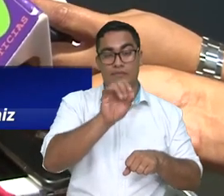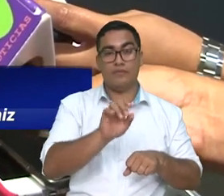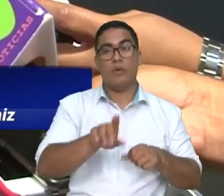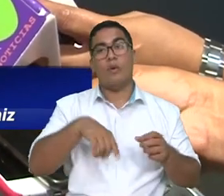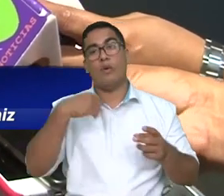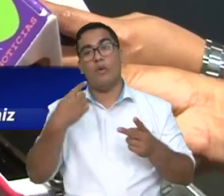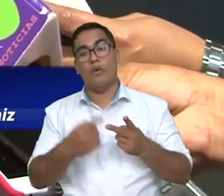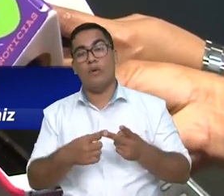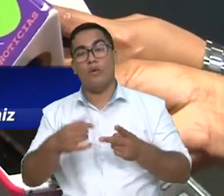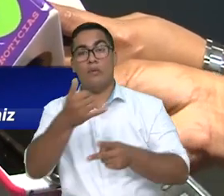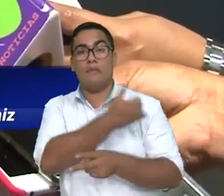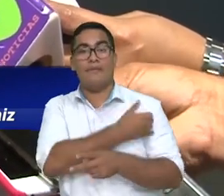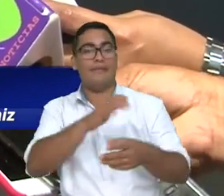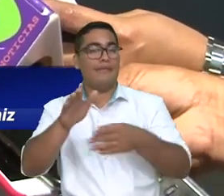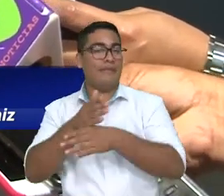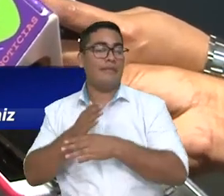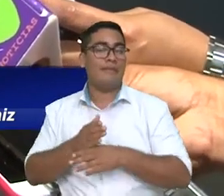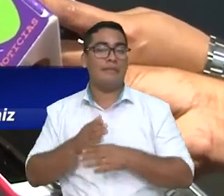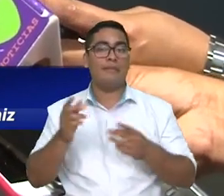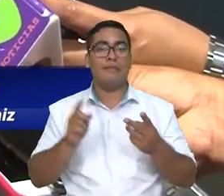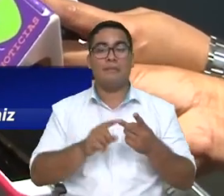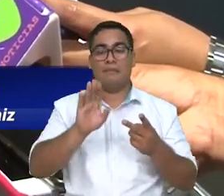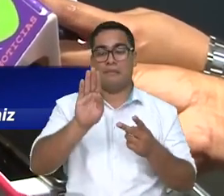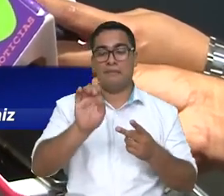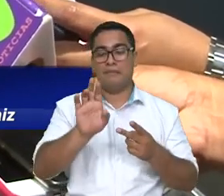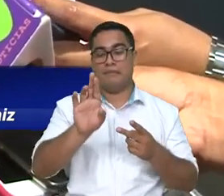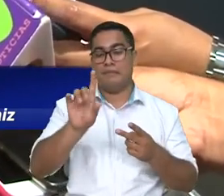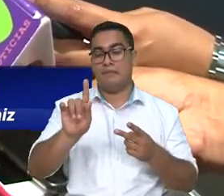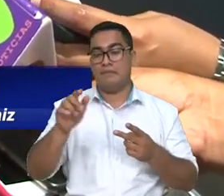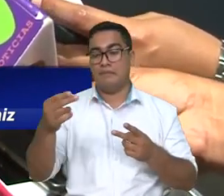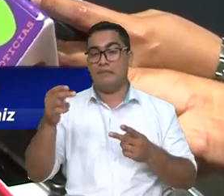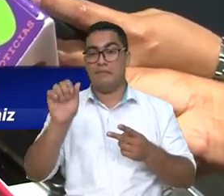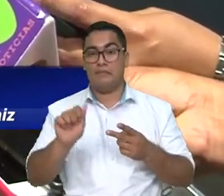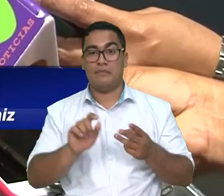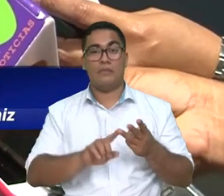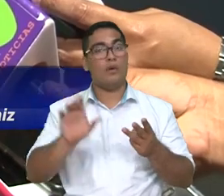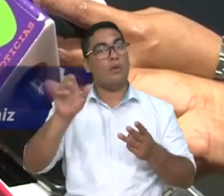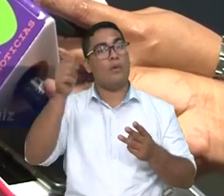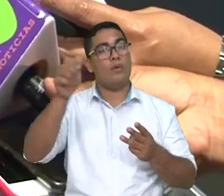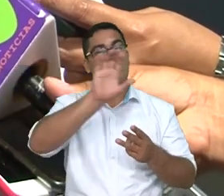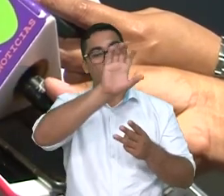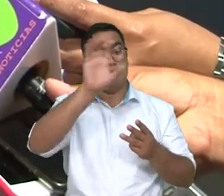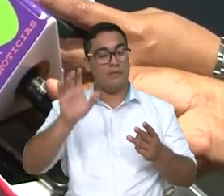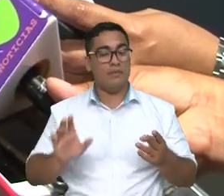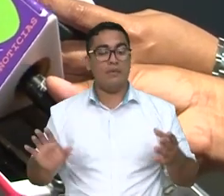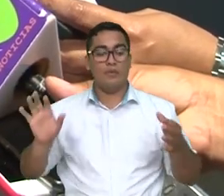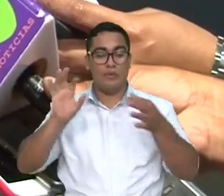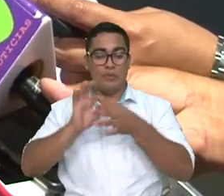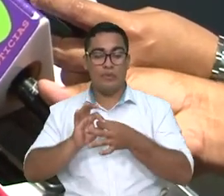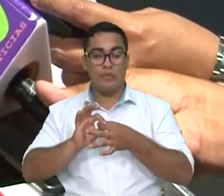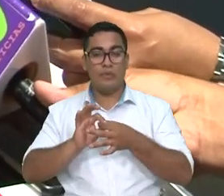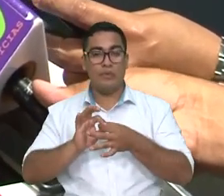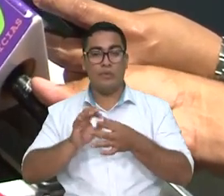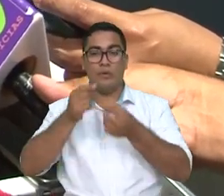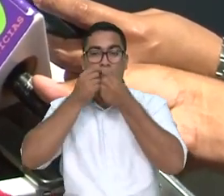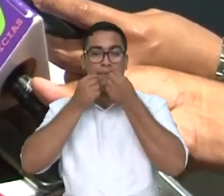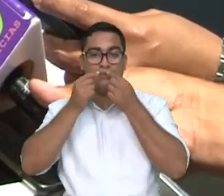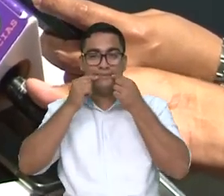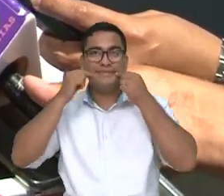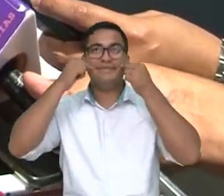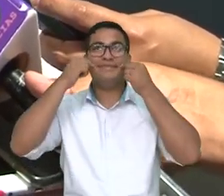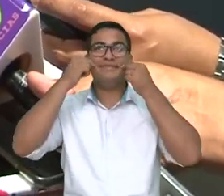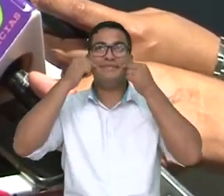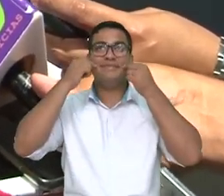de otras unidades de salud, hay del Berta Calderón, incluso de otros departamentos, junto con los colaboradores de Operación